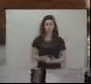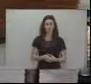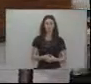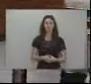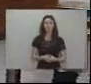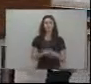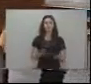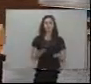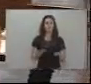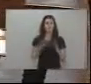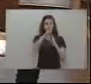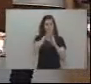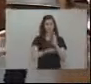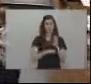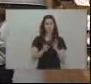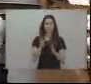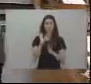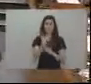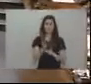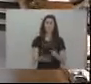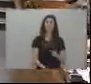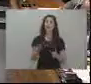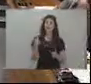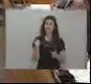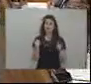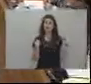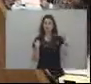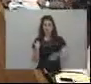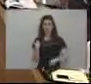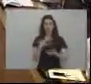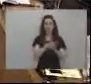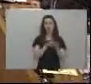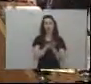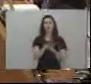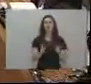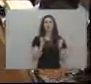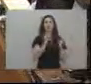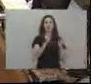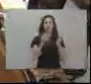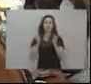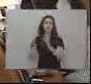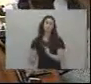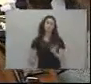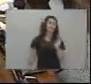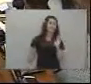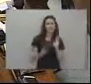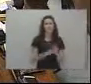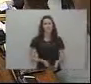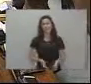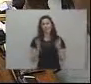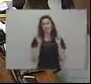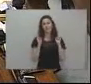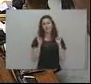Han presentado medidas en el discurso de ayer, de hoy, hablaban de los nombramientos de libre designación, de la publicación de los